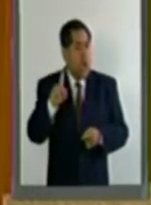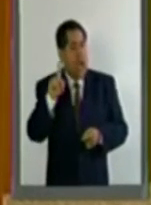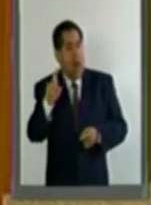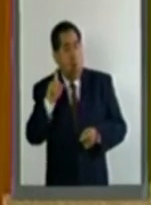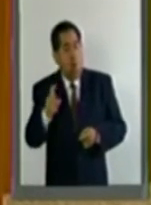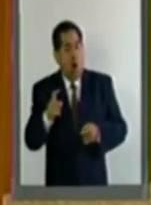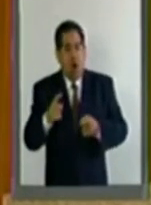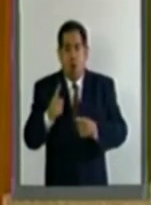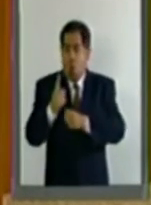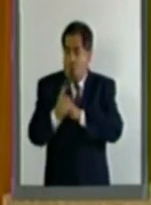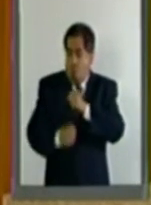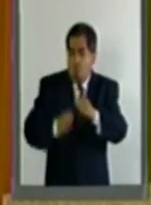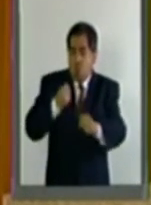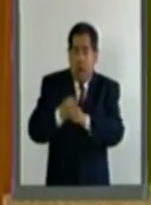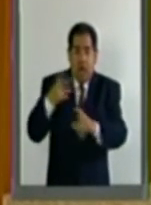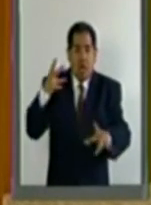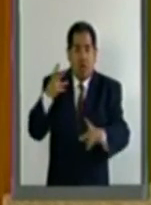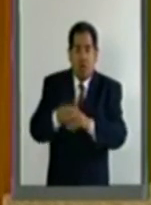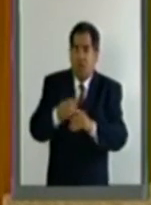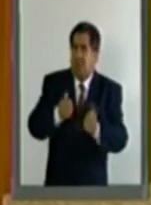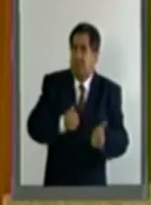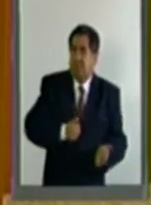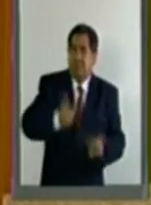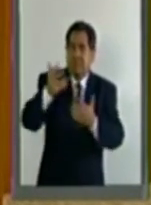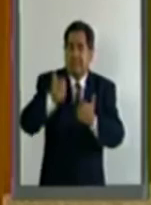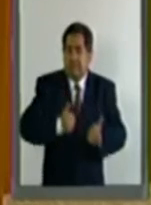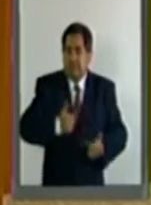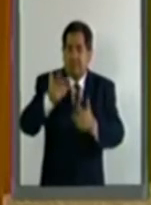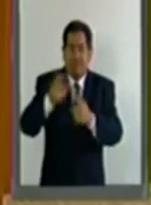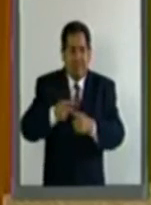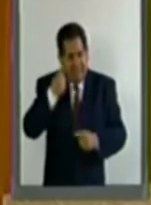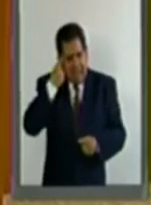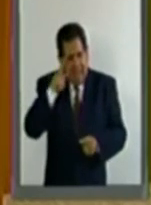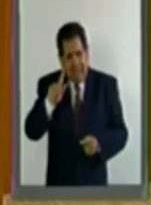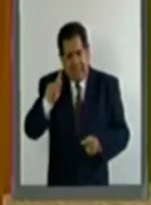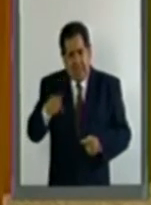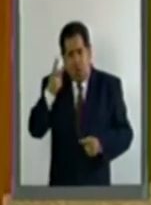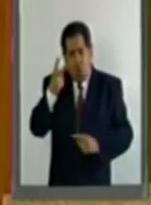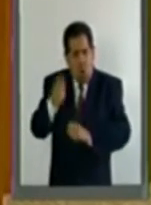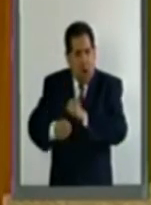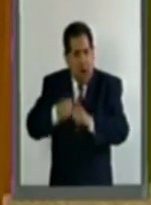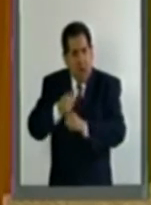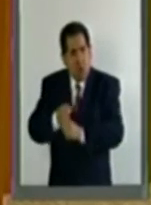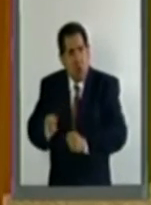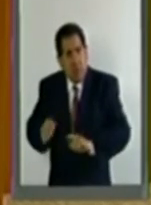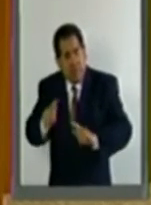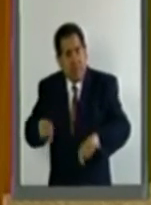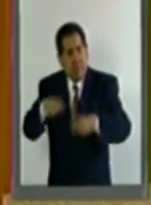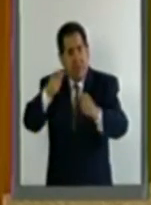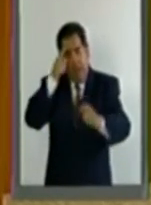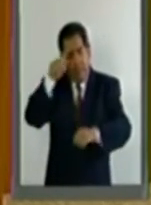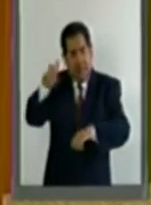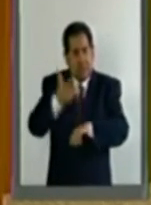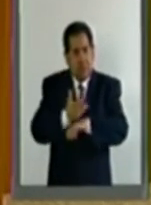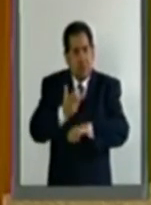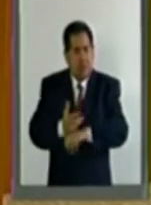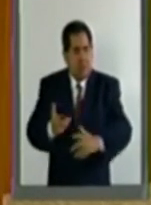que anualmente se ha entregado durante 72 años a los Estados Unidos.